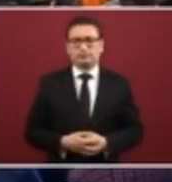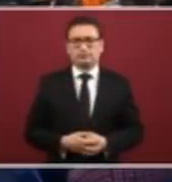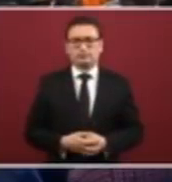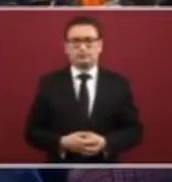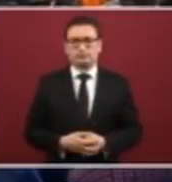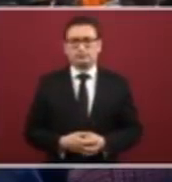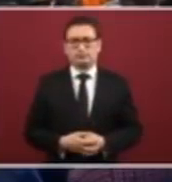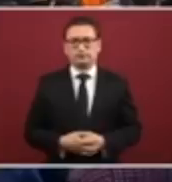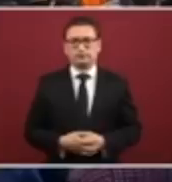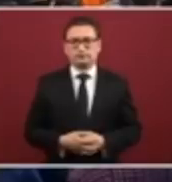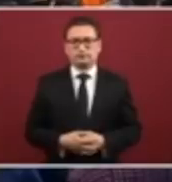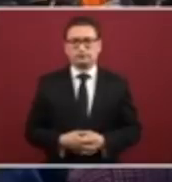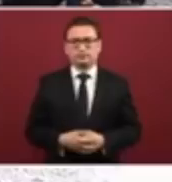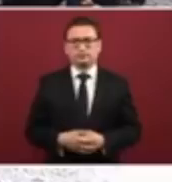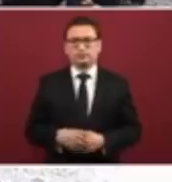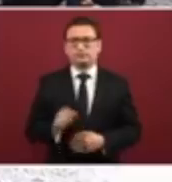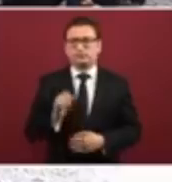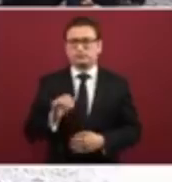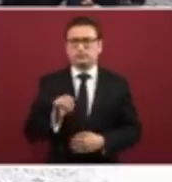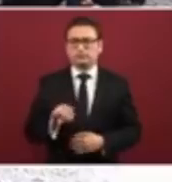Sí, sí,